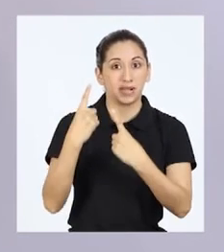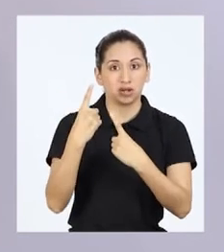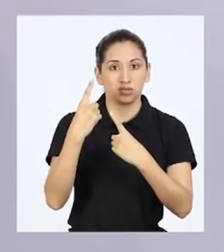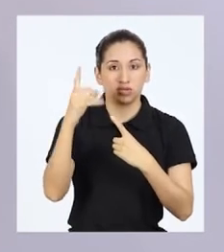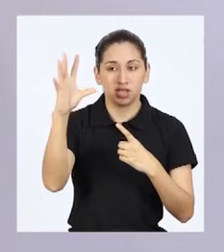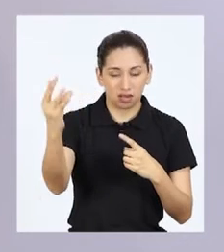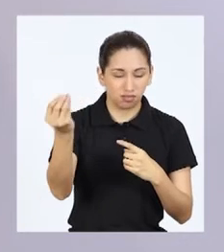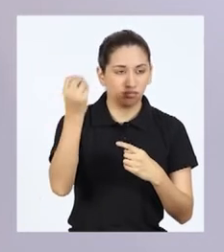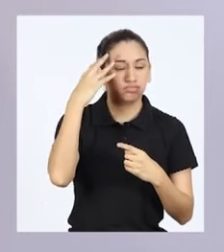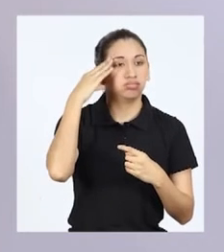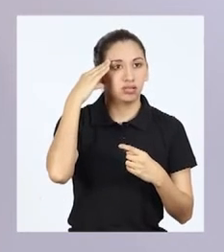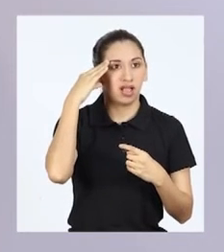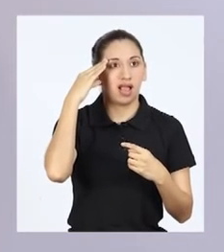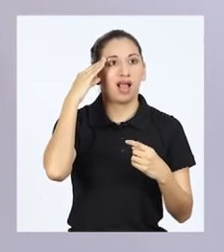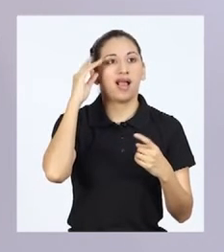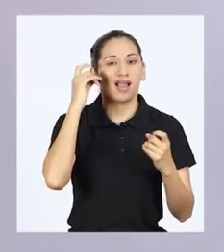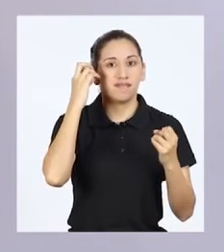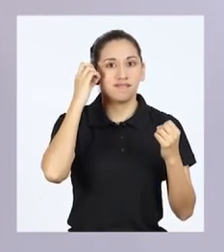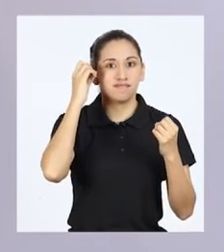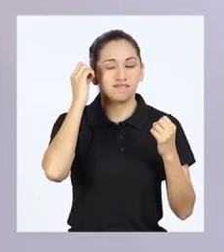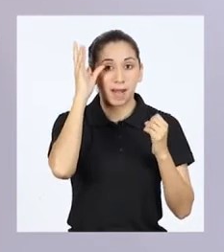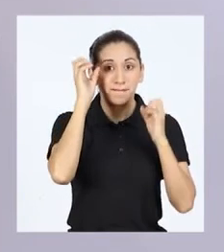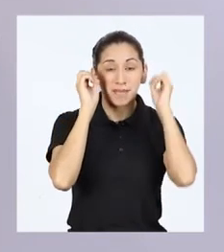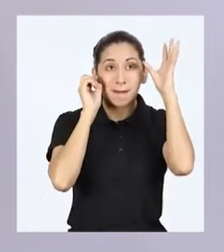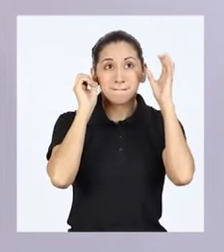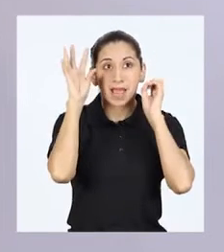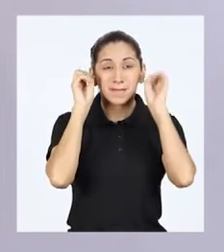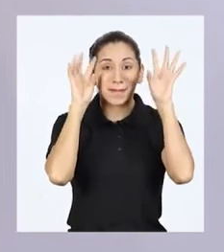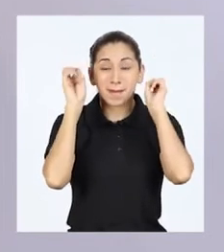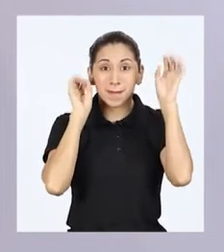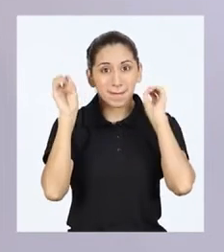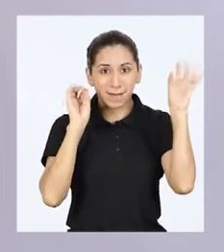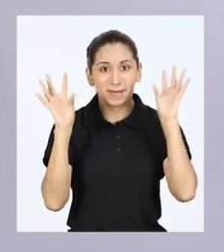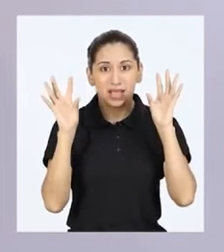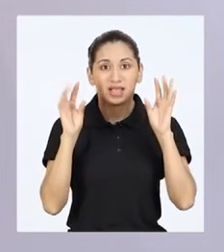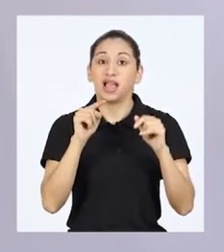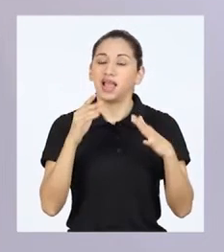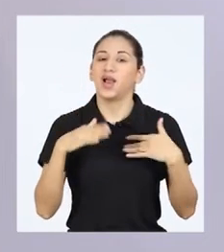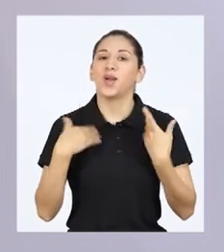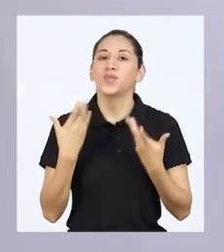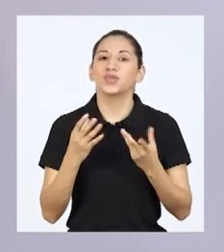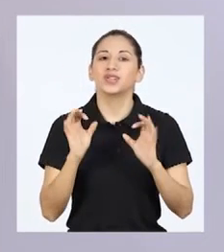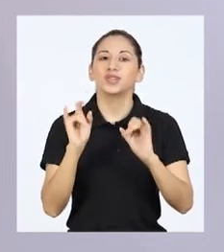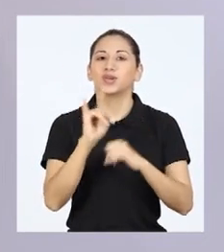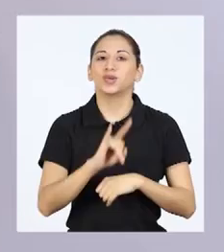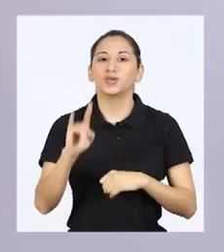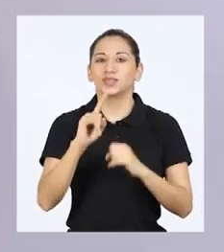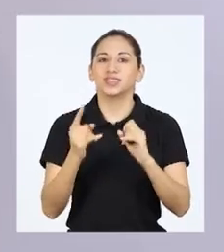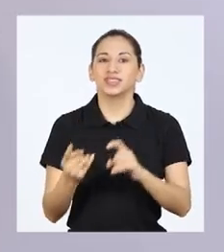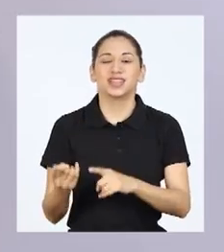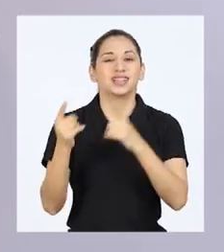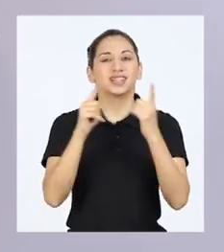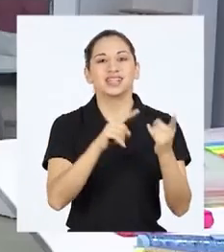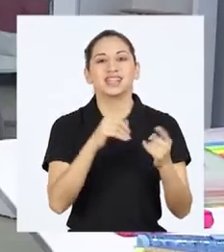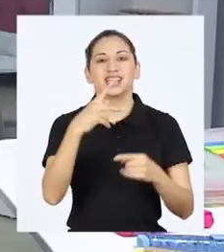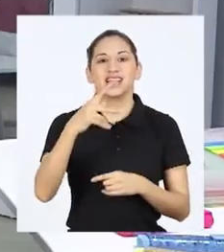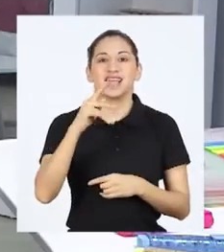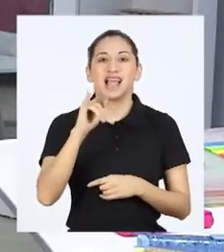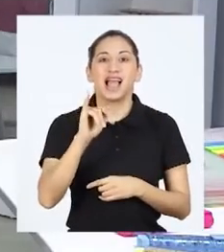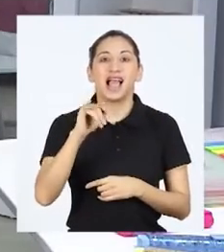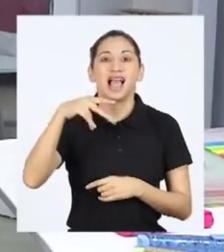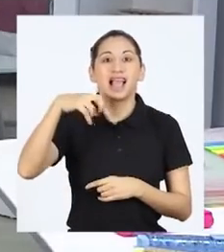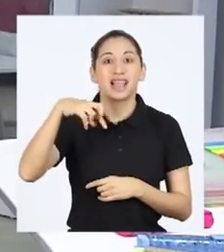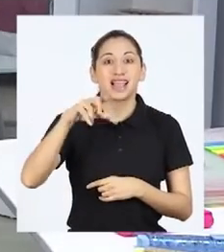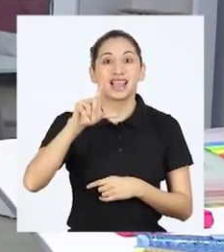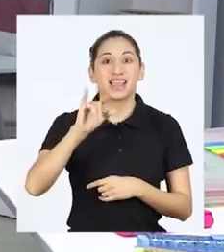a explorar nuevos caminos. Acá podrían utilizar las preguntas de la técnica de Kipling, por ejemplo.